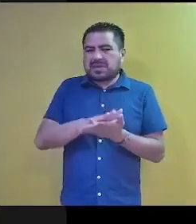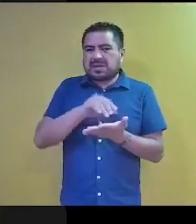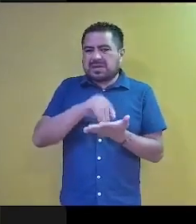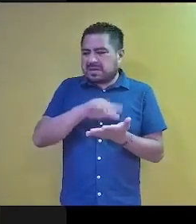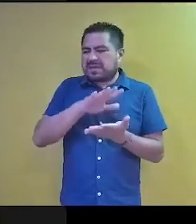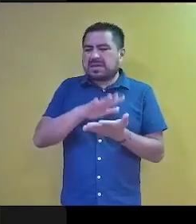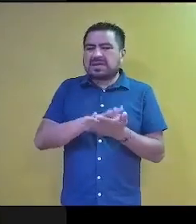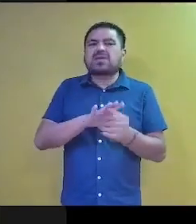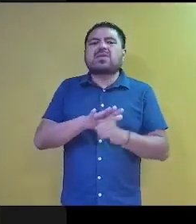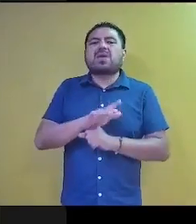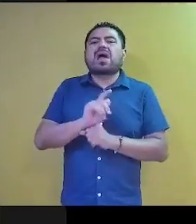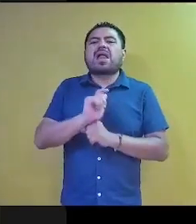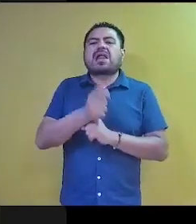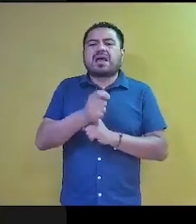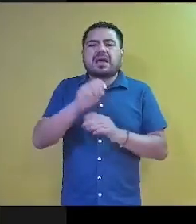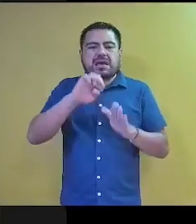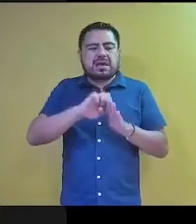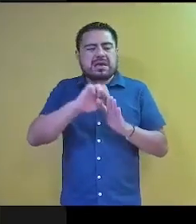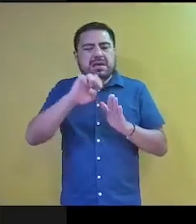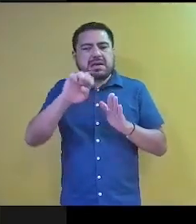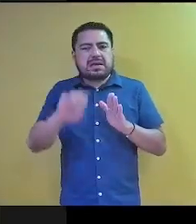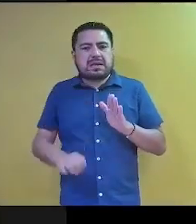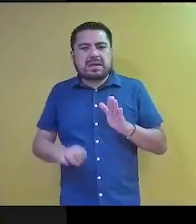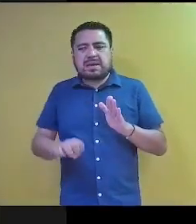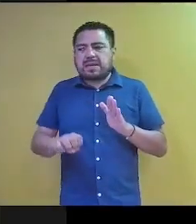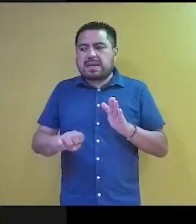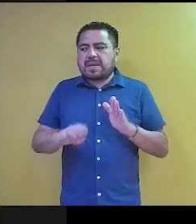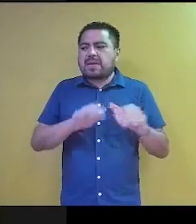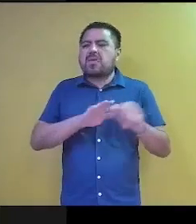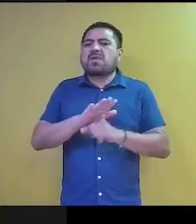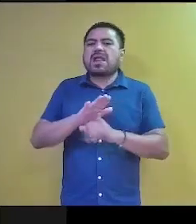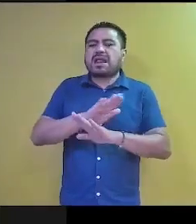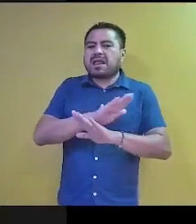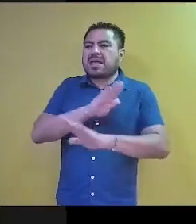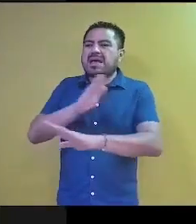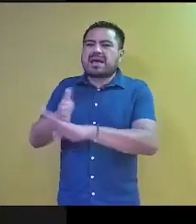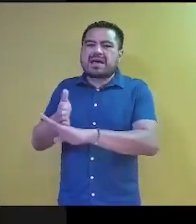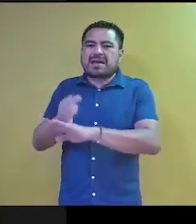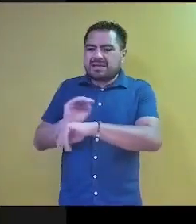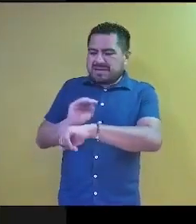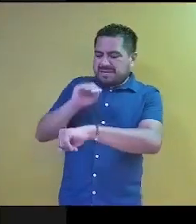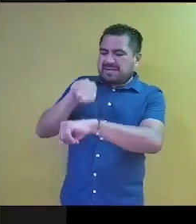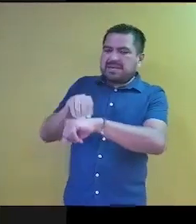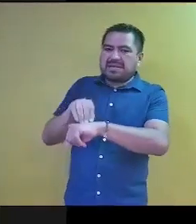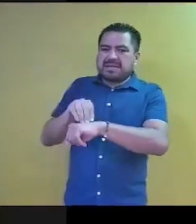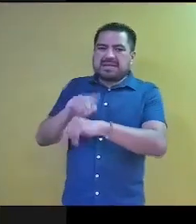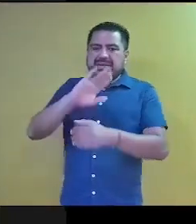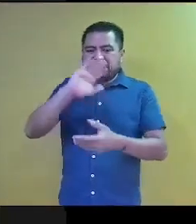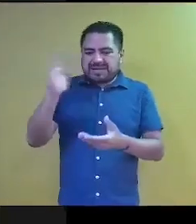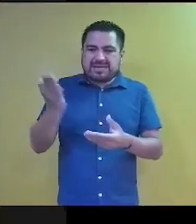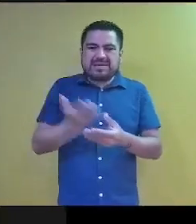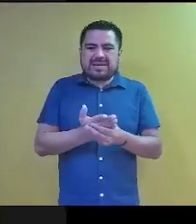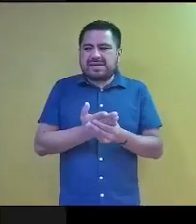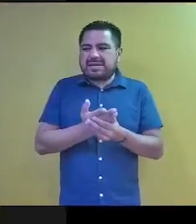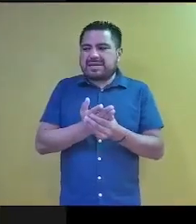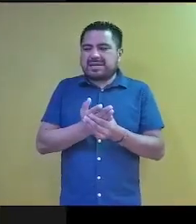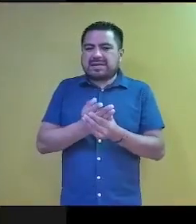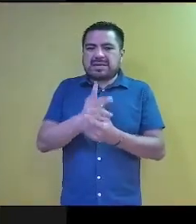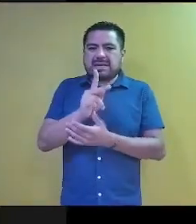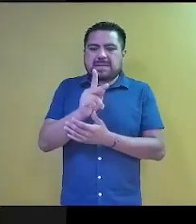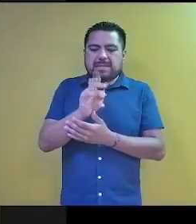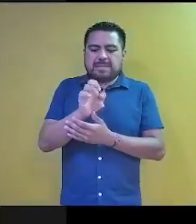el ejemplo de la sanción que impusimos en el expediente